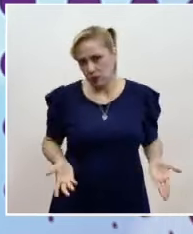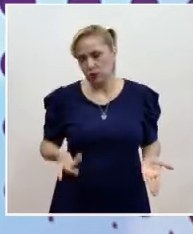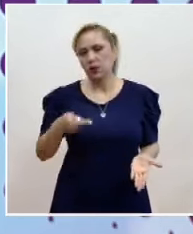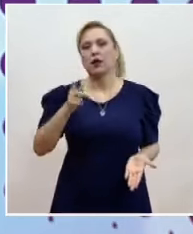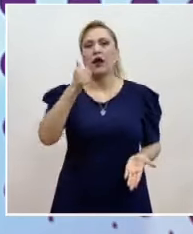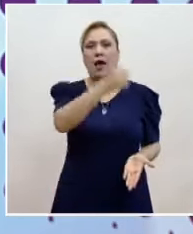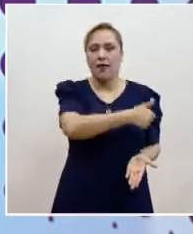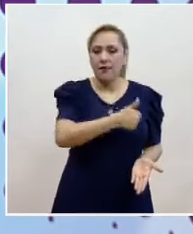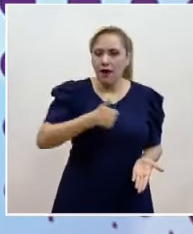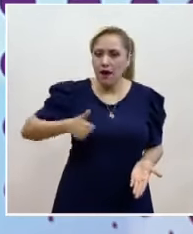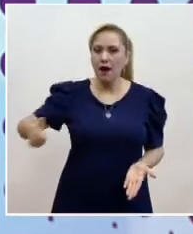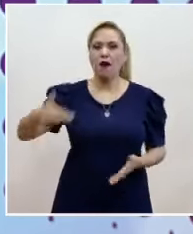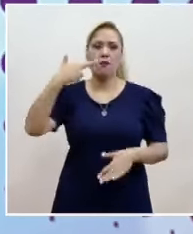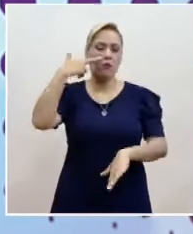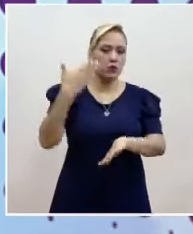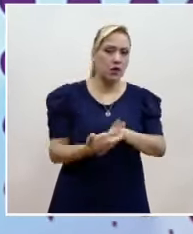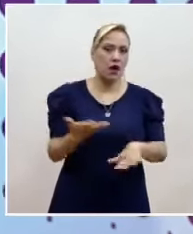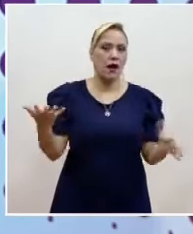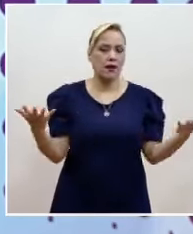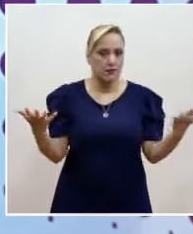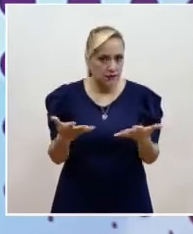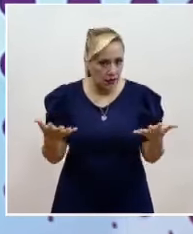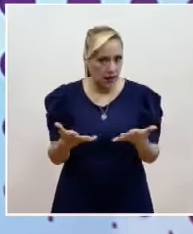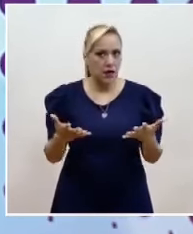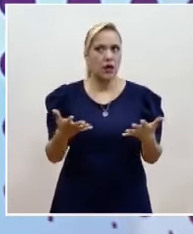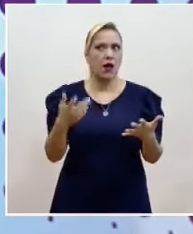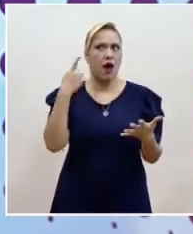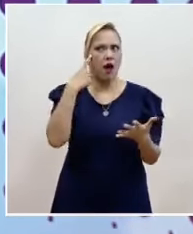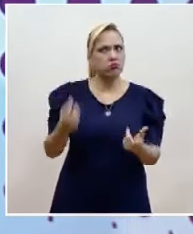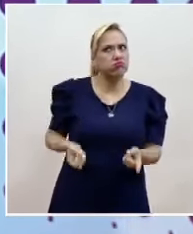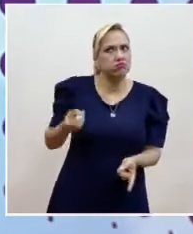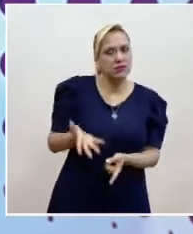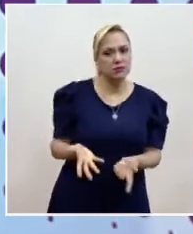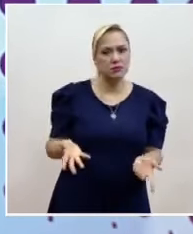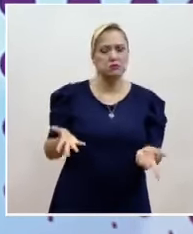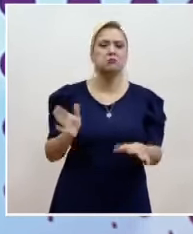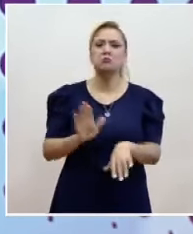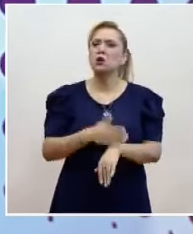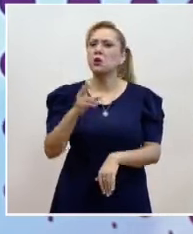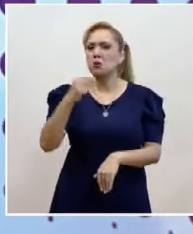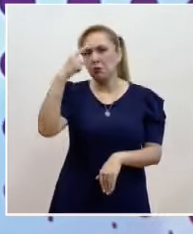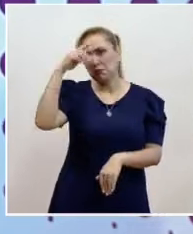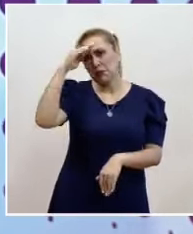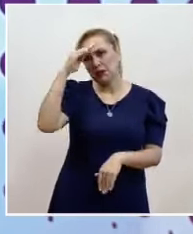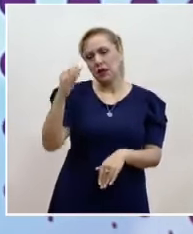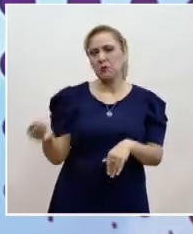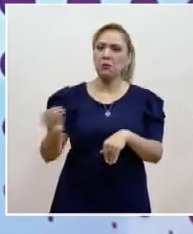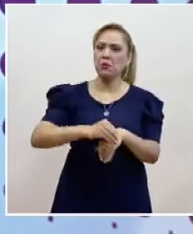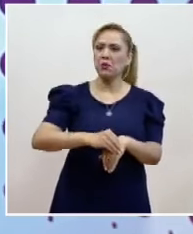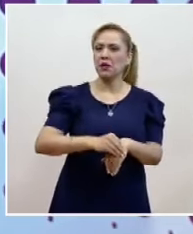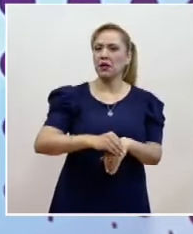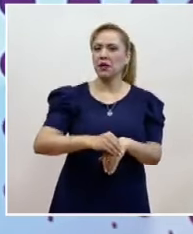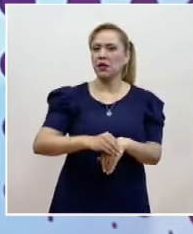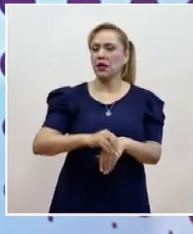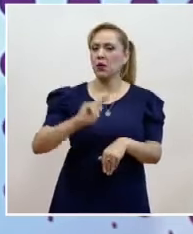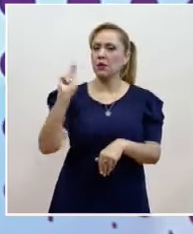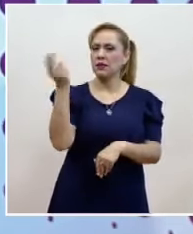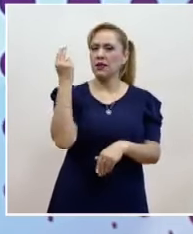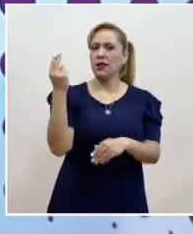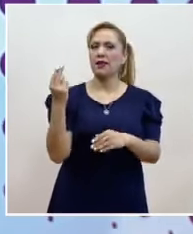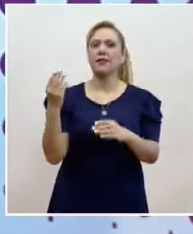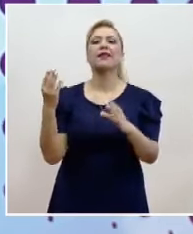hacer cosas concernientes a ello y por qué no pensar en una clase a lo mejor optativa donde el uso de la tecnología y